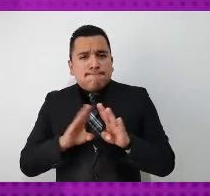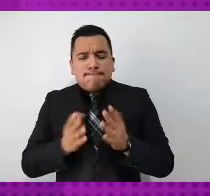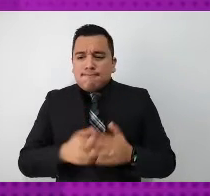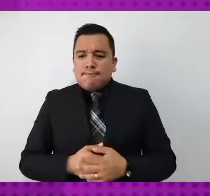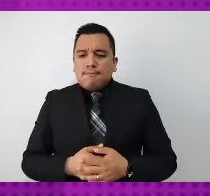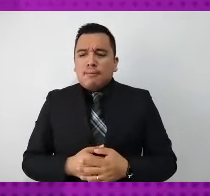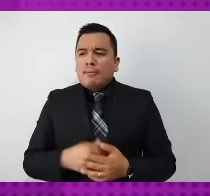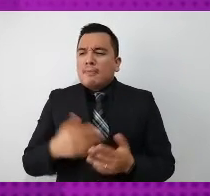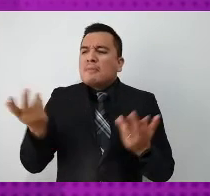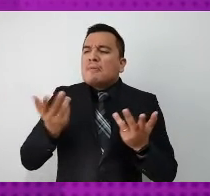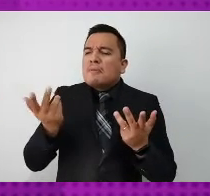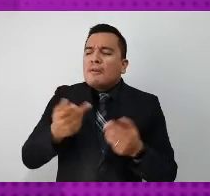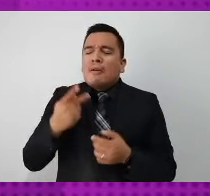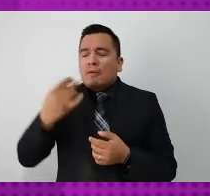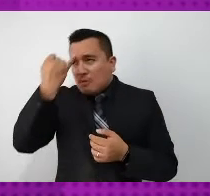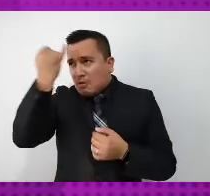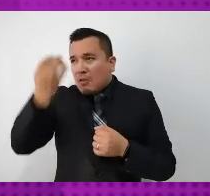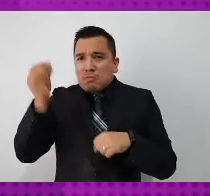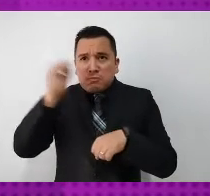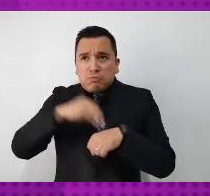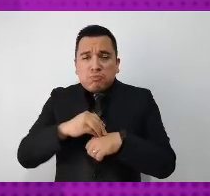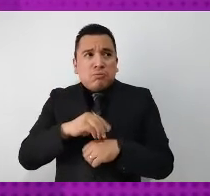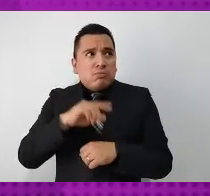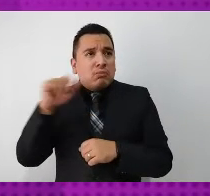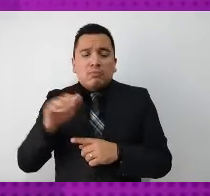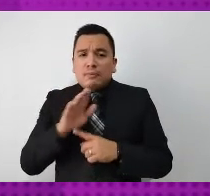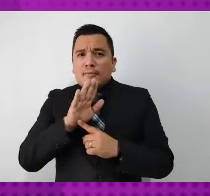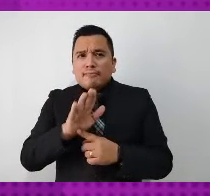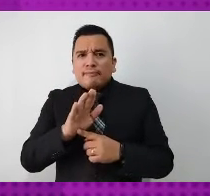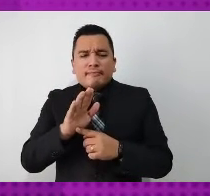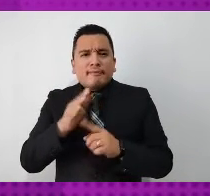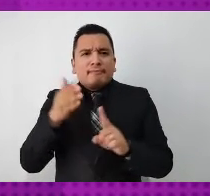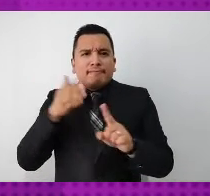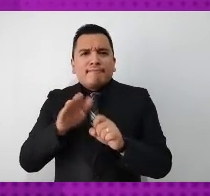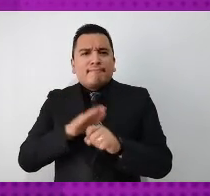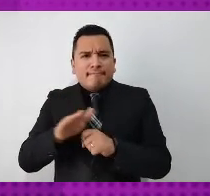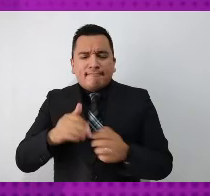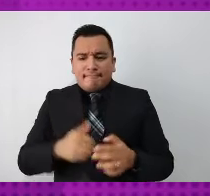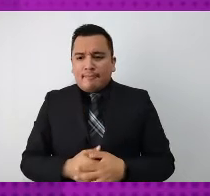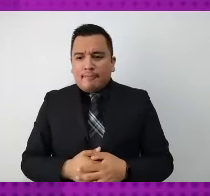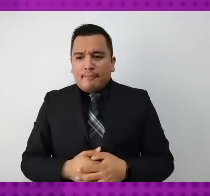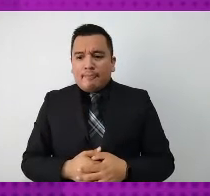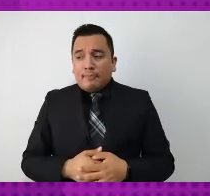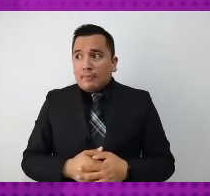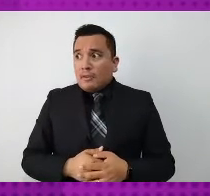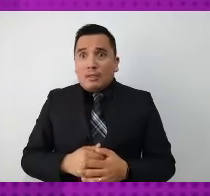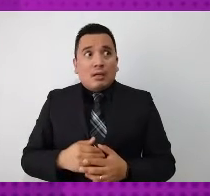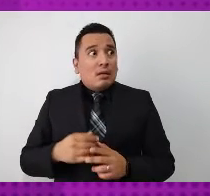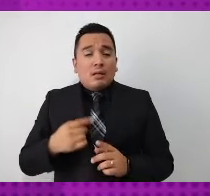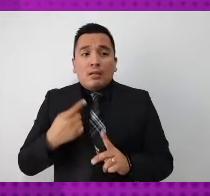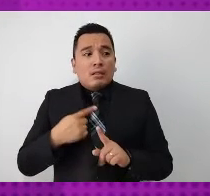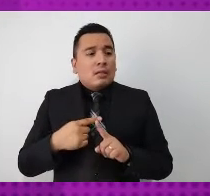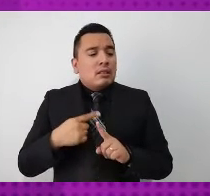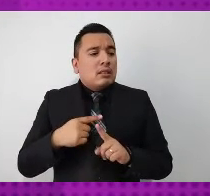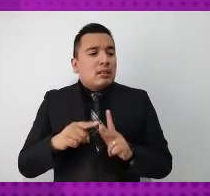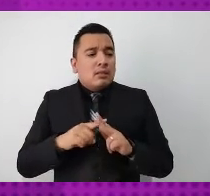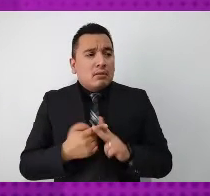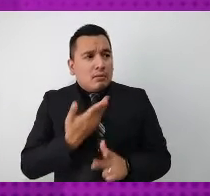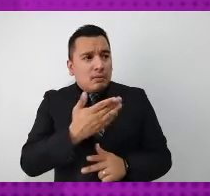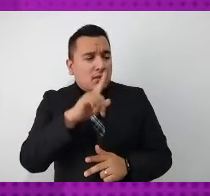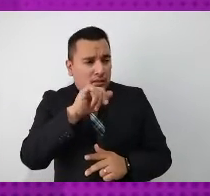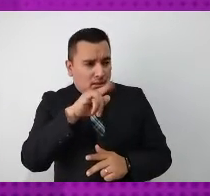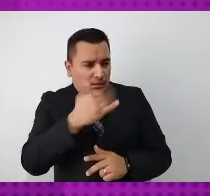aportaciones hubo y qué resultados tuvieron no sé quién quiera si quieres empezamos con lety adelante por favor